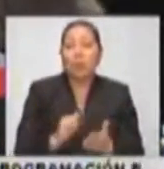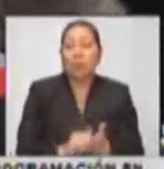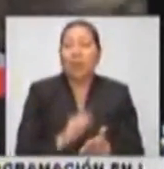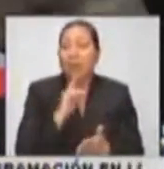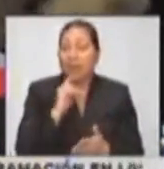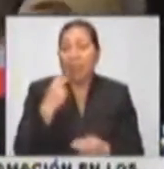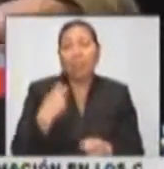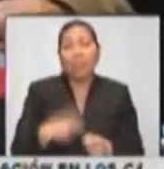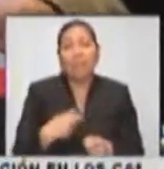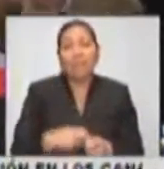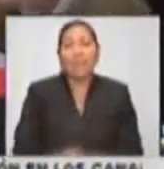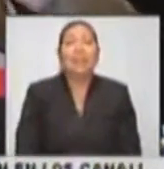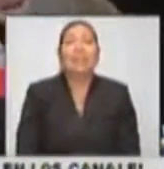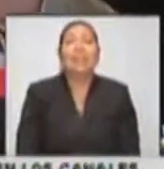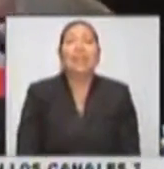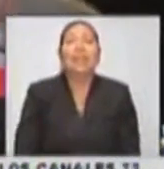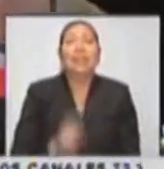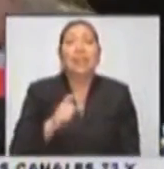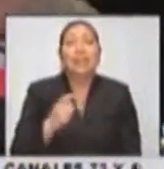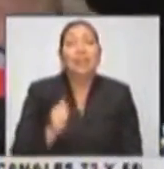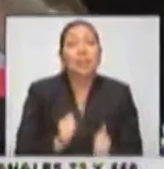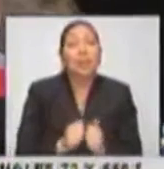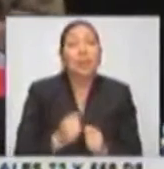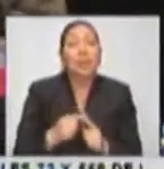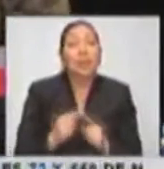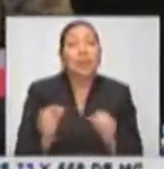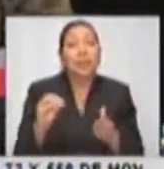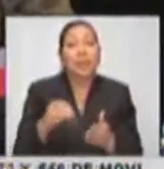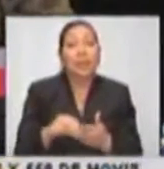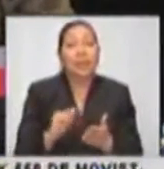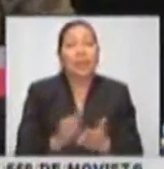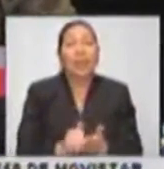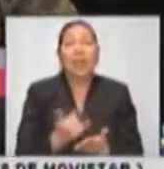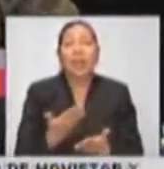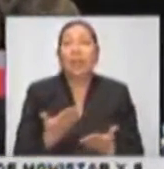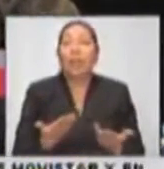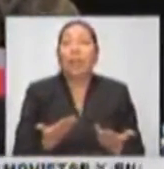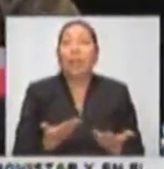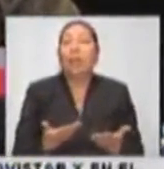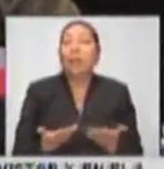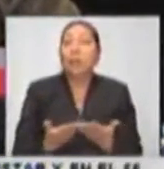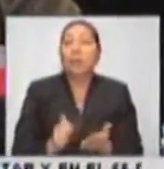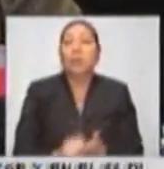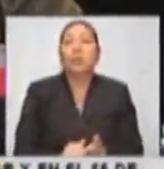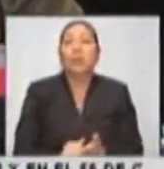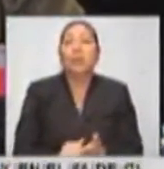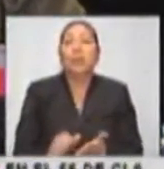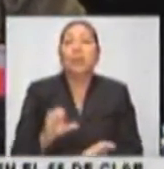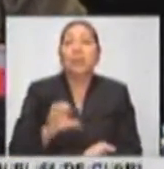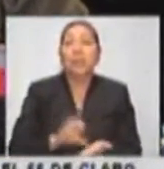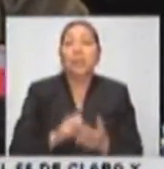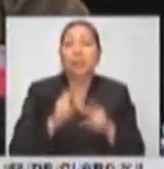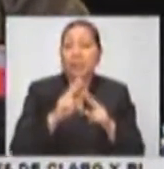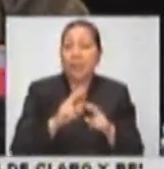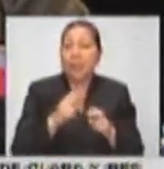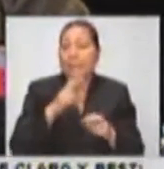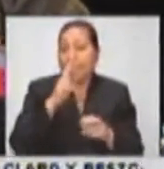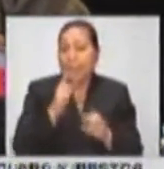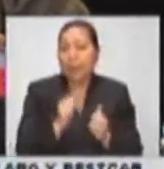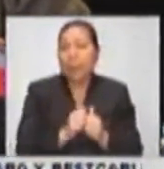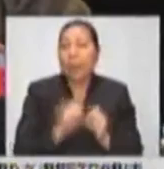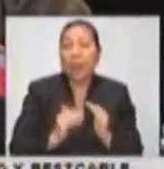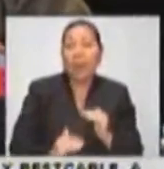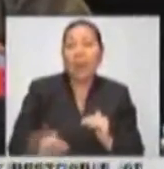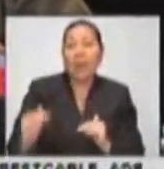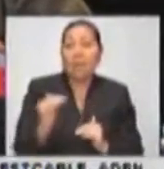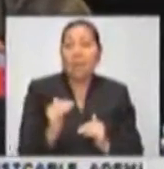son difíciles, que requieren eso, comités multidisciplinarios, ahí es donde necesitamos la ayuda de la academia y de los centros de investigación peruanos al